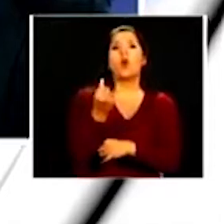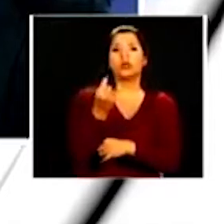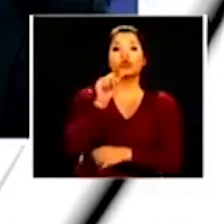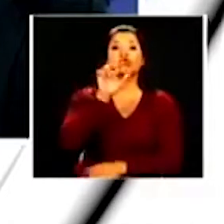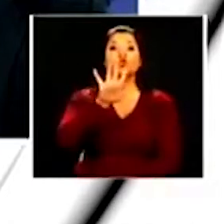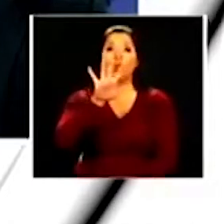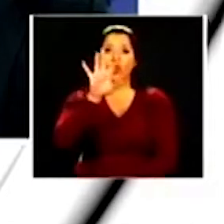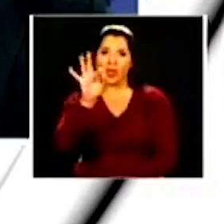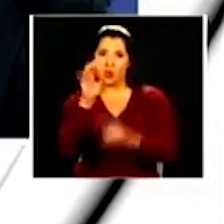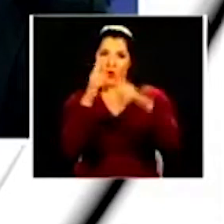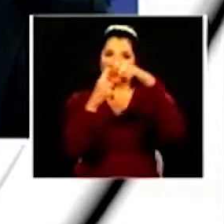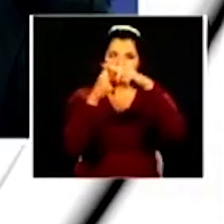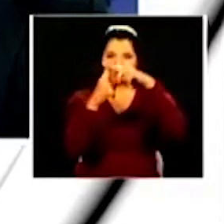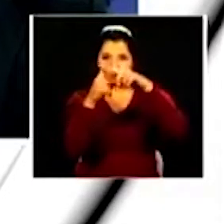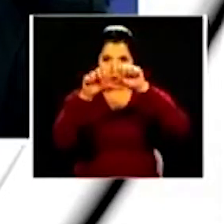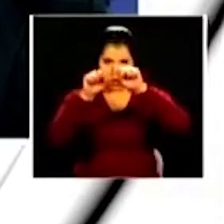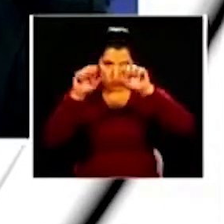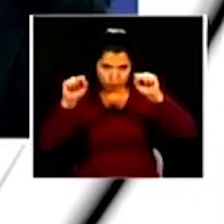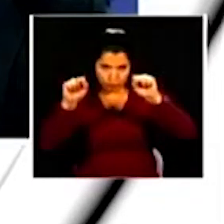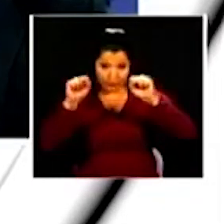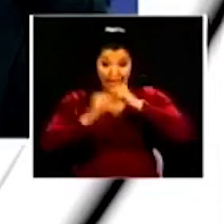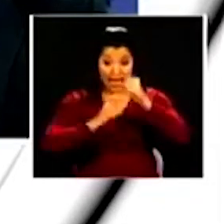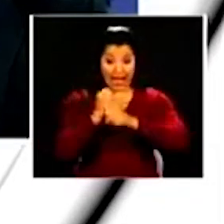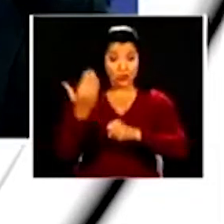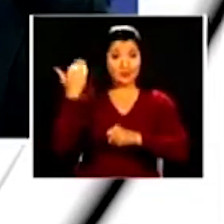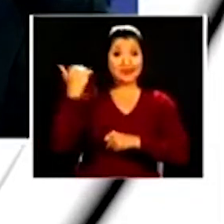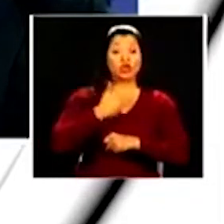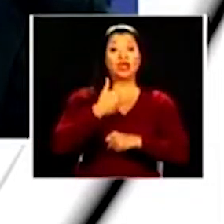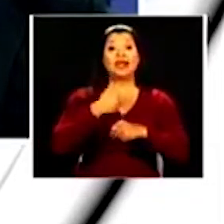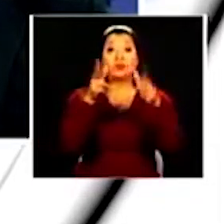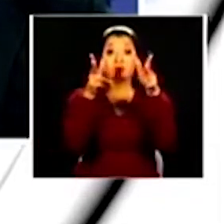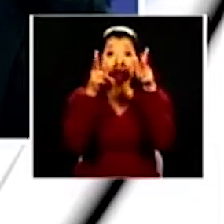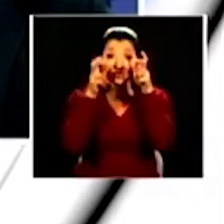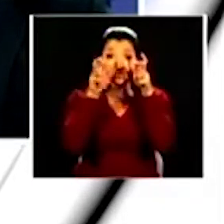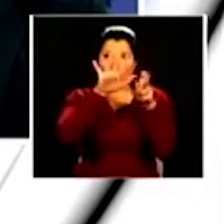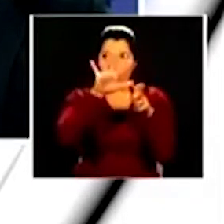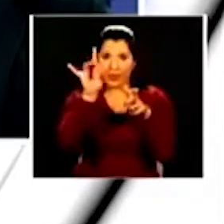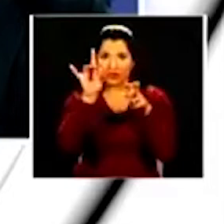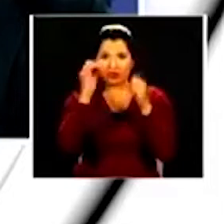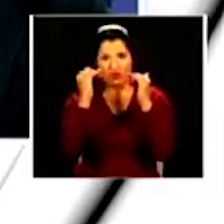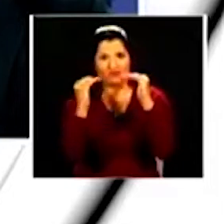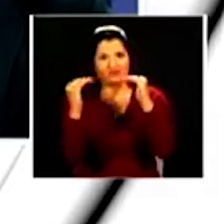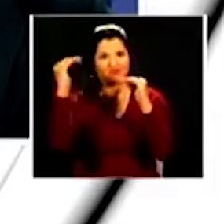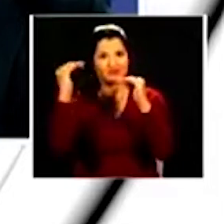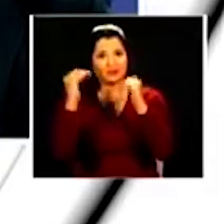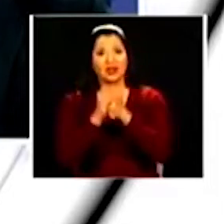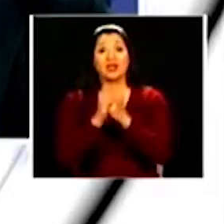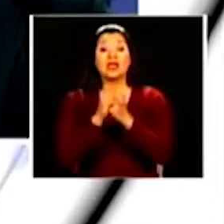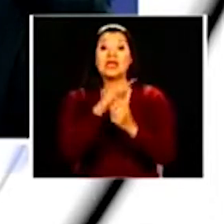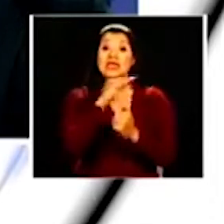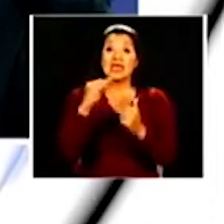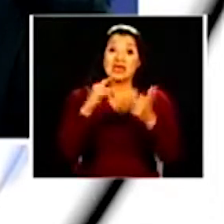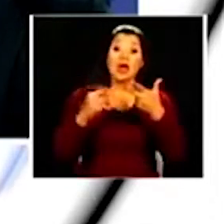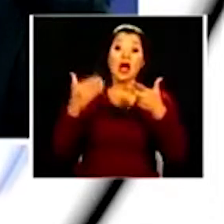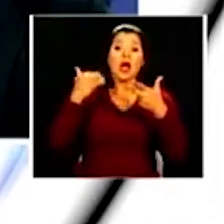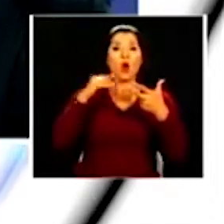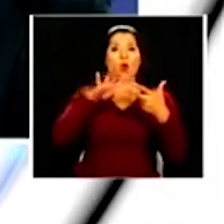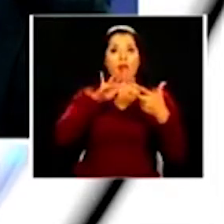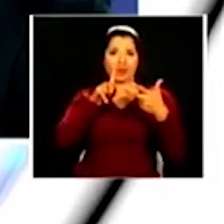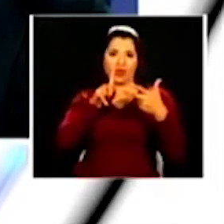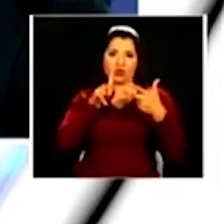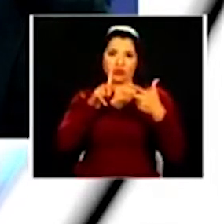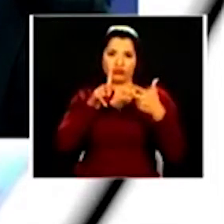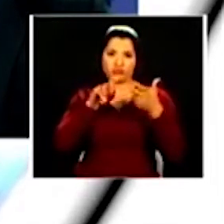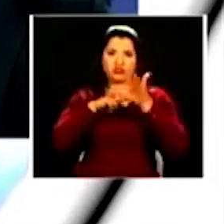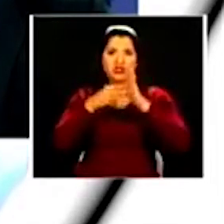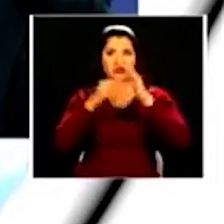59. El año pasado estábamos con una de 58 y en una posición 41, es decir, hemos logrado ascender. Sin